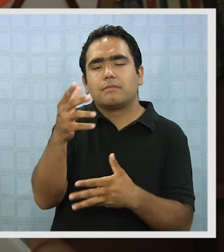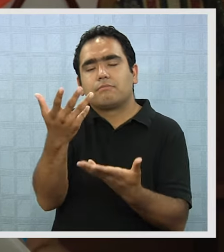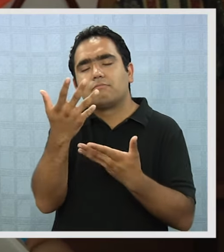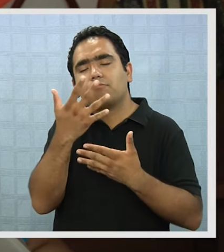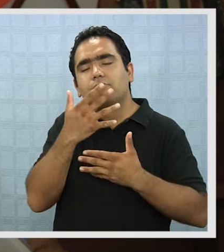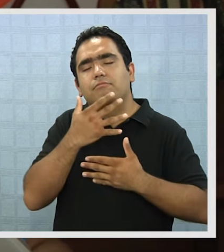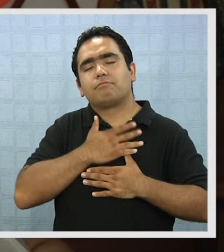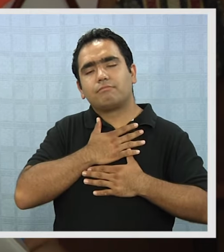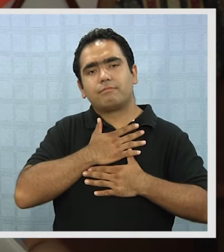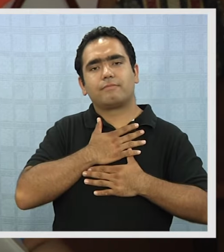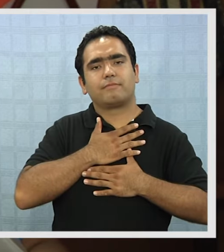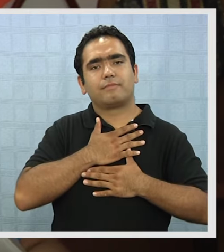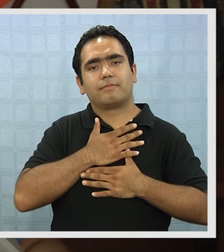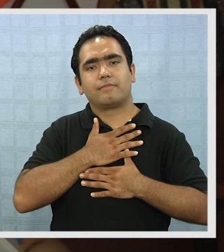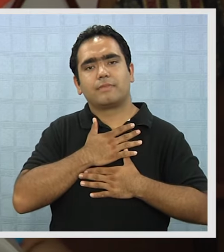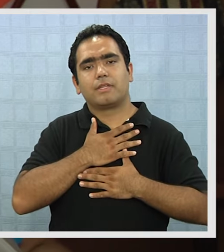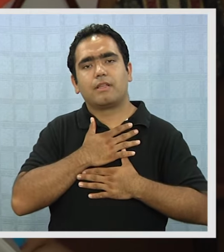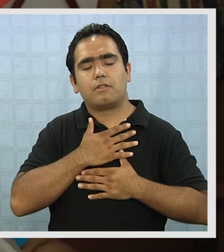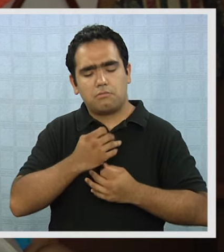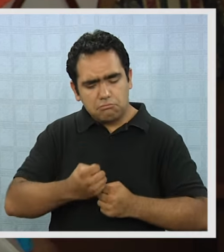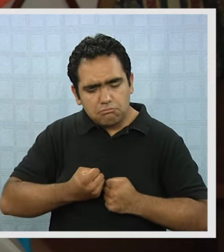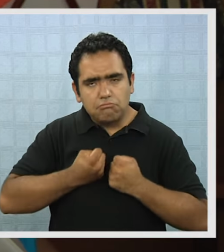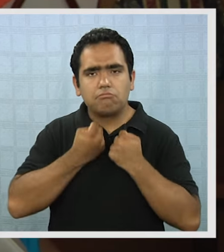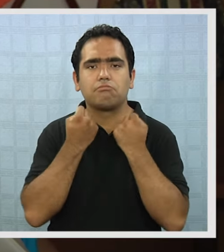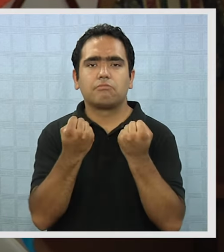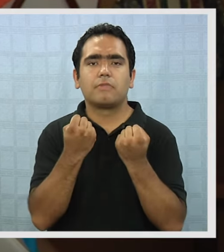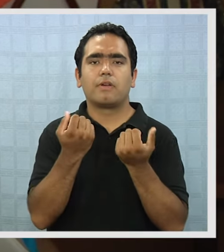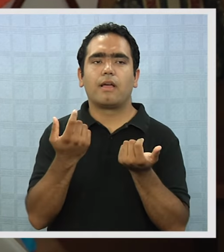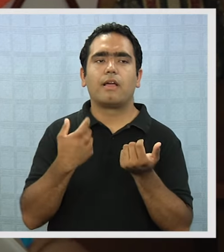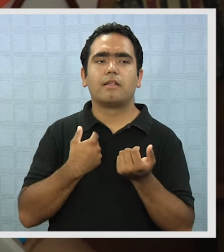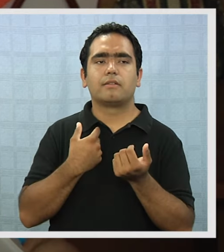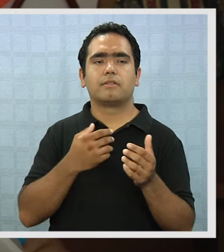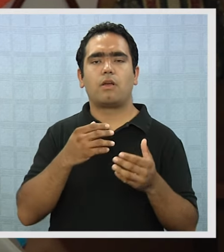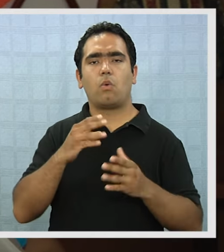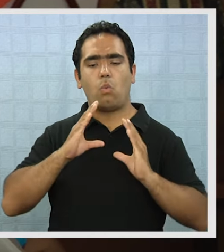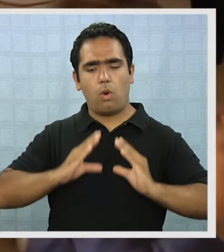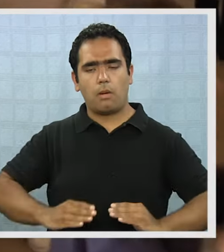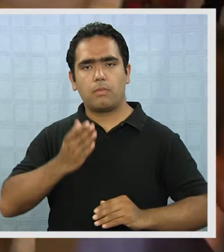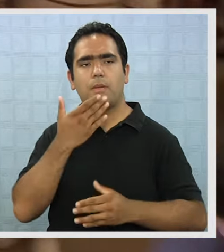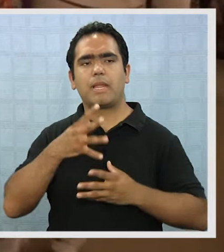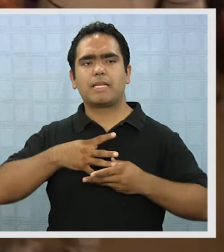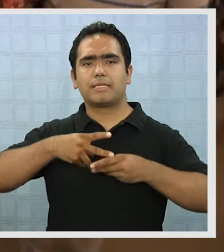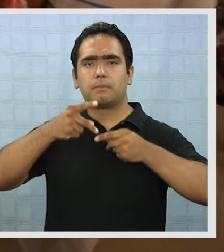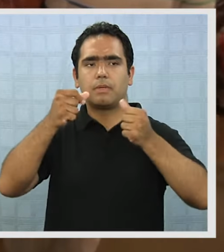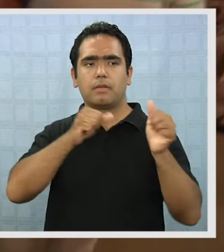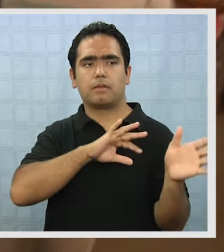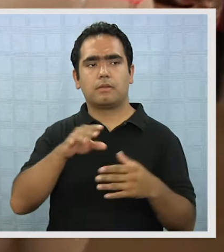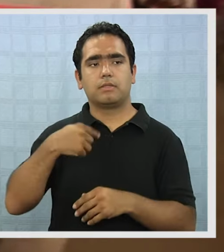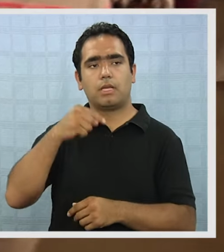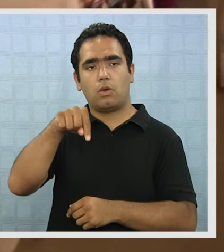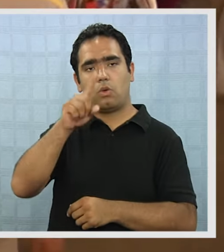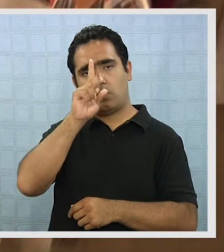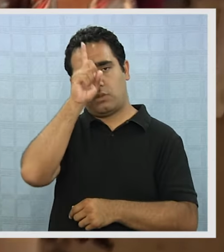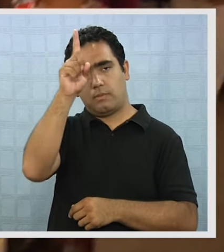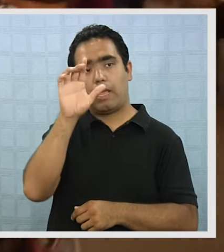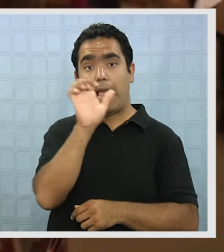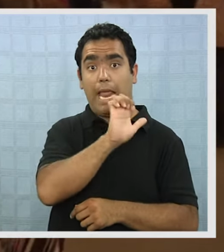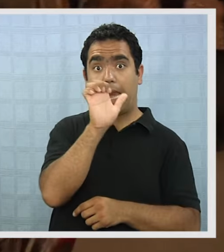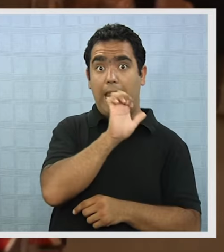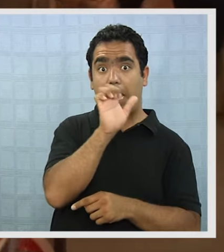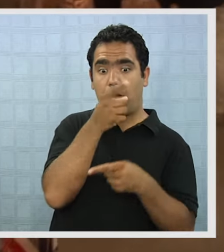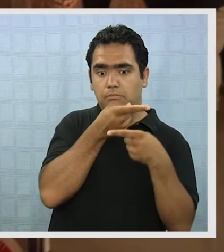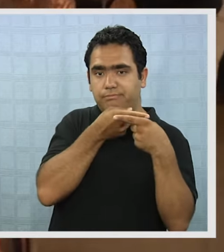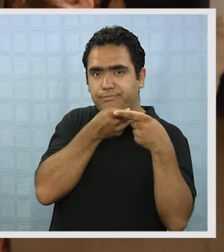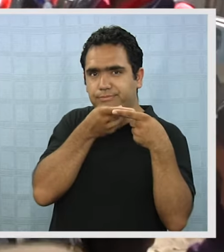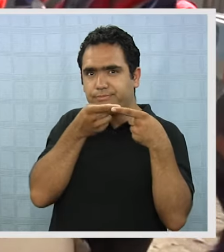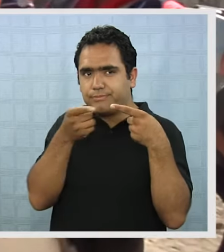matriz que nos alimenta, nos nutre tanto el cuerpo como el espíritu. Así como dicta la tradición, los primeros